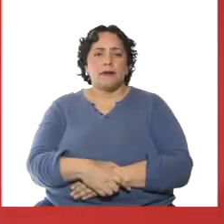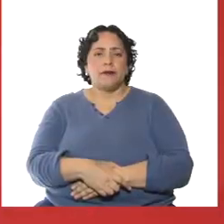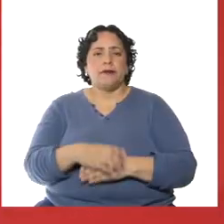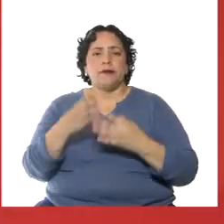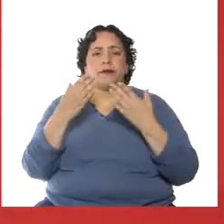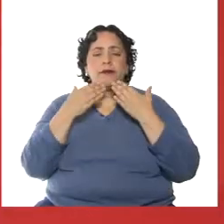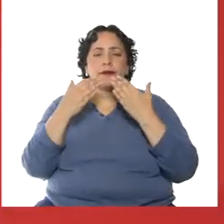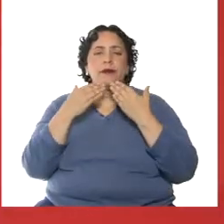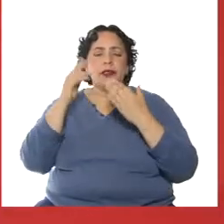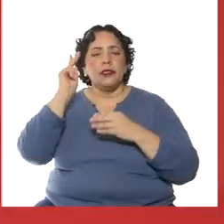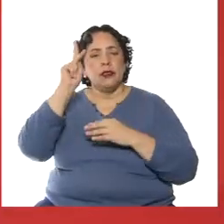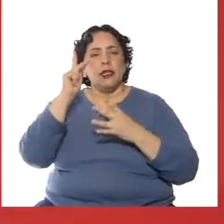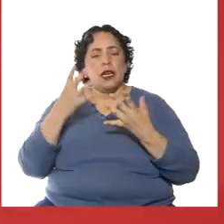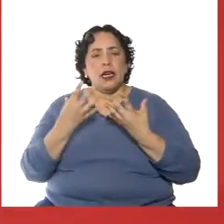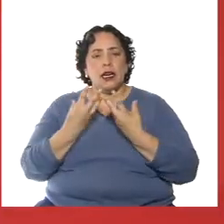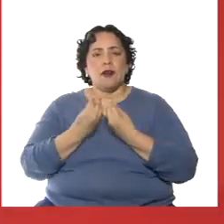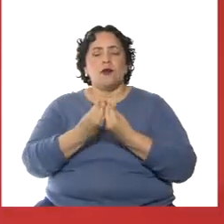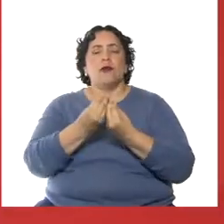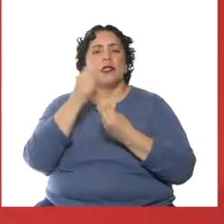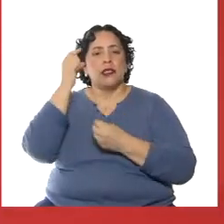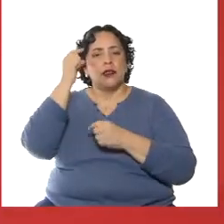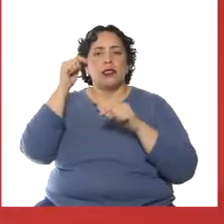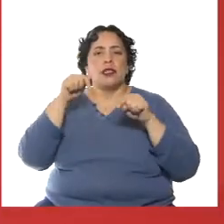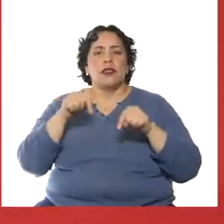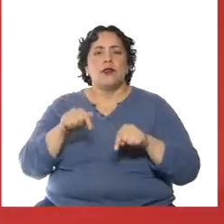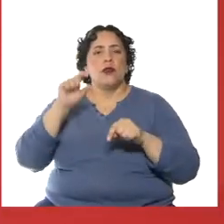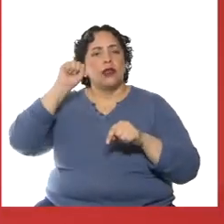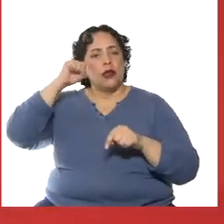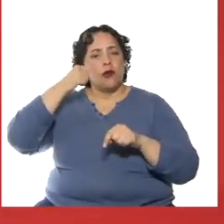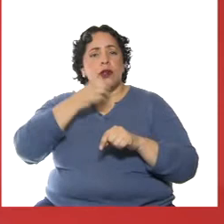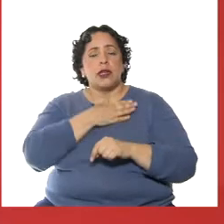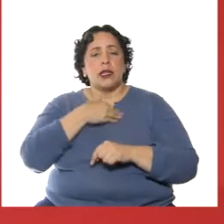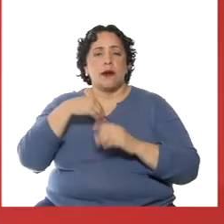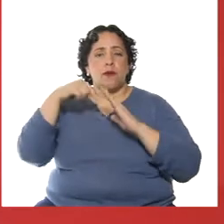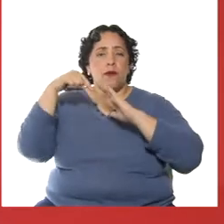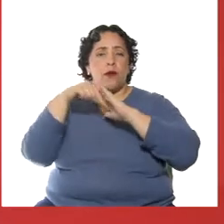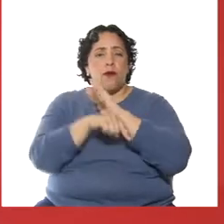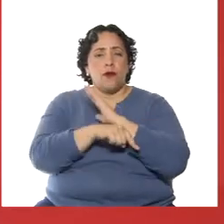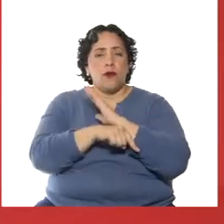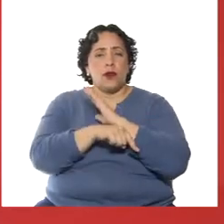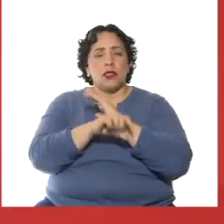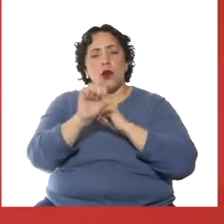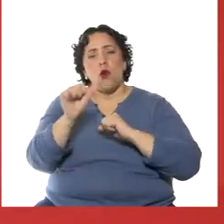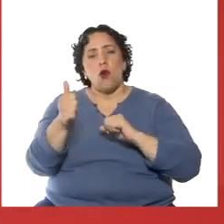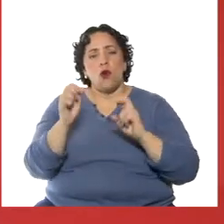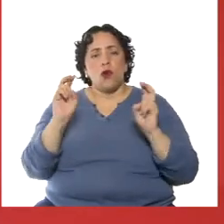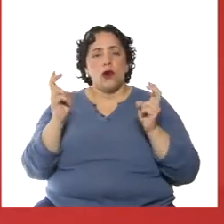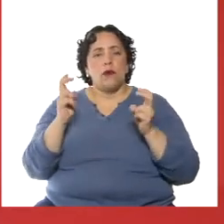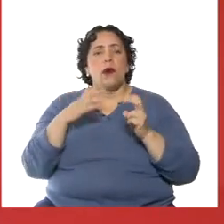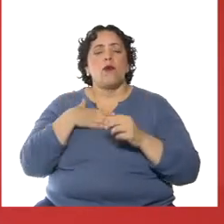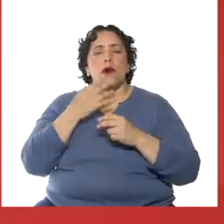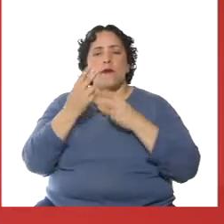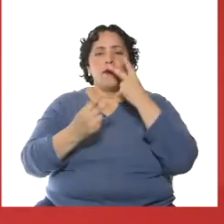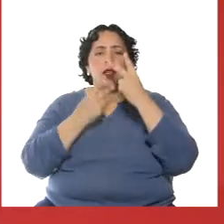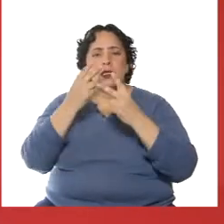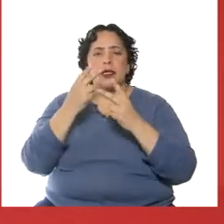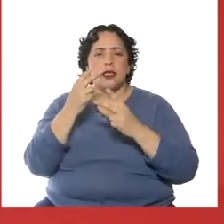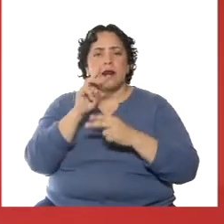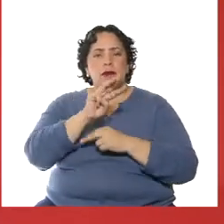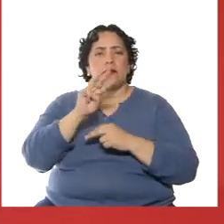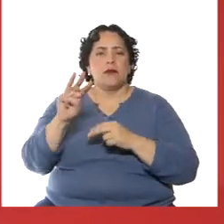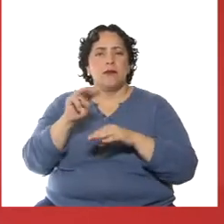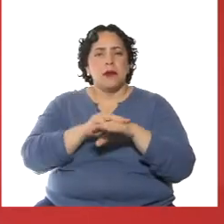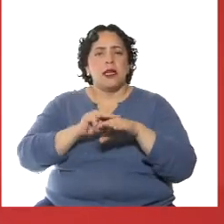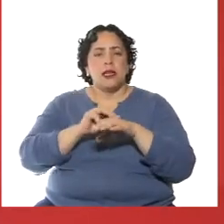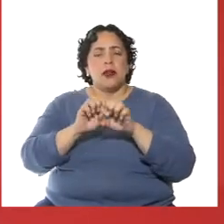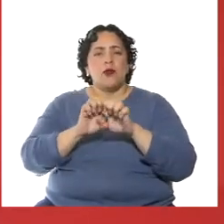Muchas gracias, profesores, por acompañarnos el día de hoy. Recuerden que si quieren profundizar con este u otros temas, pueden visitar la página web